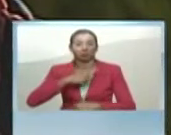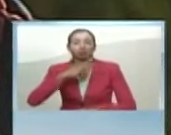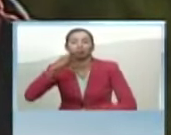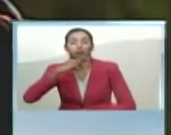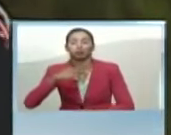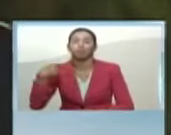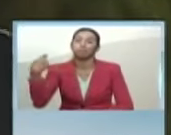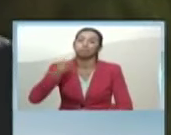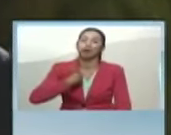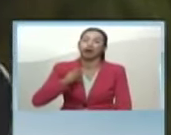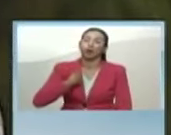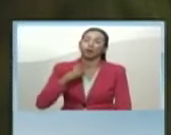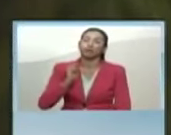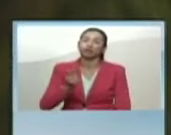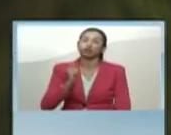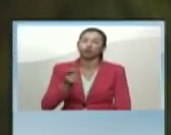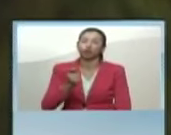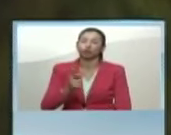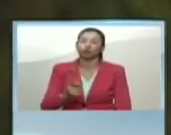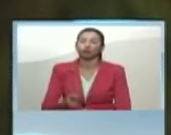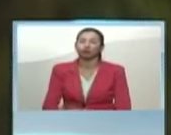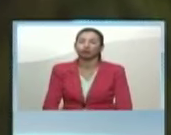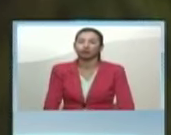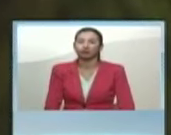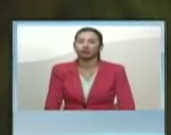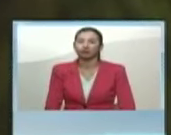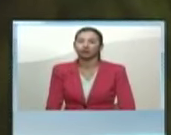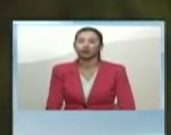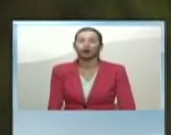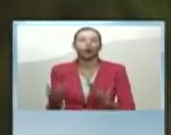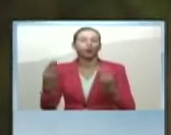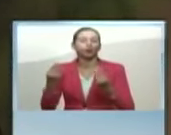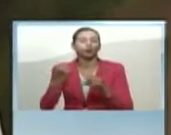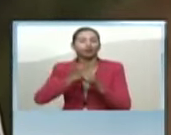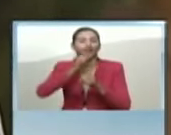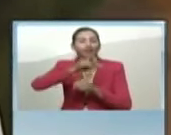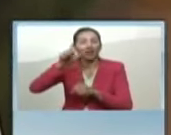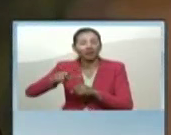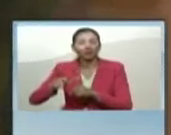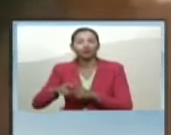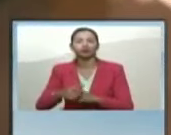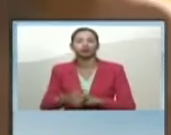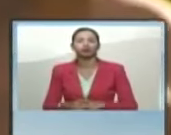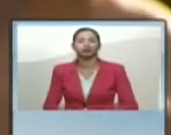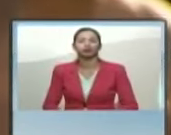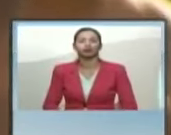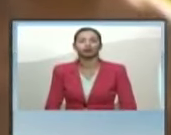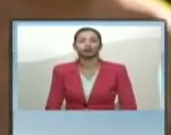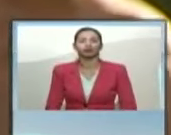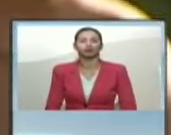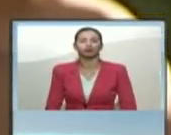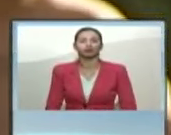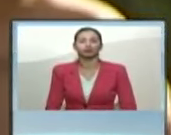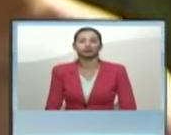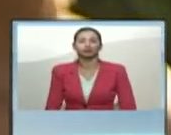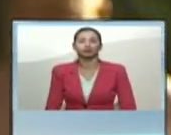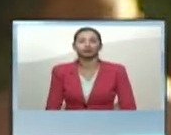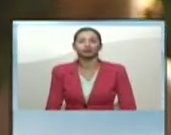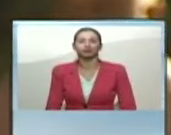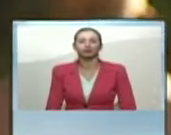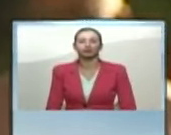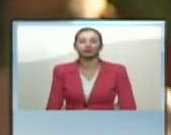Bueno, han salido muchísimos de nuestros pescadores. Tenemos pescadores que tienen